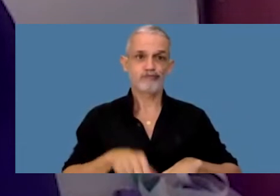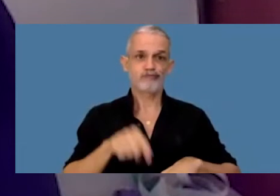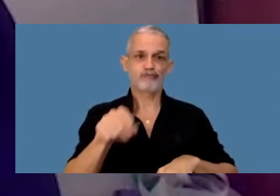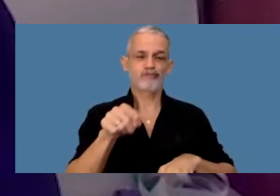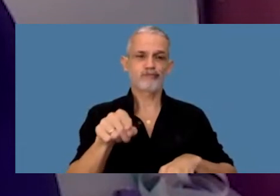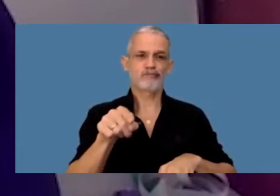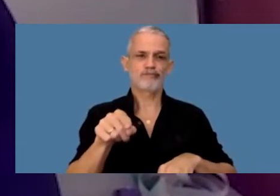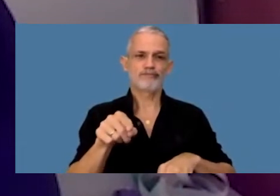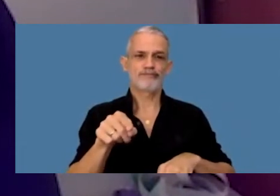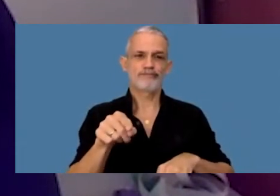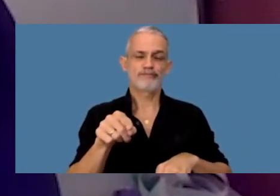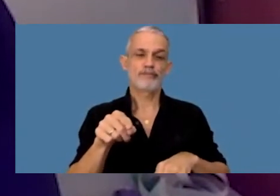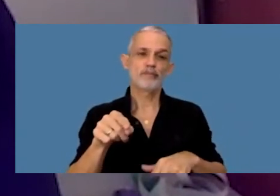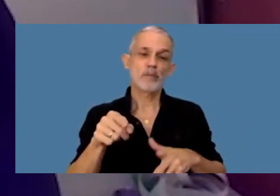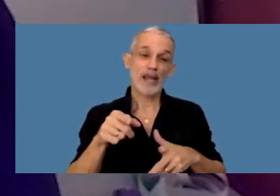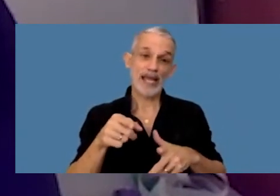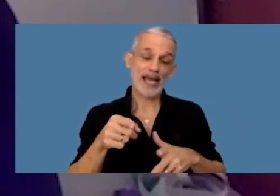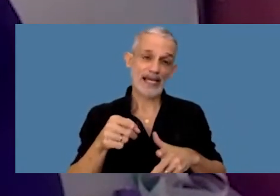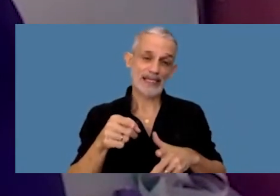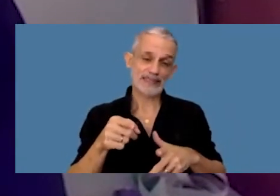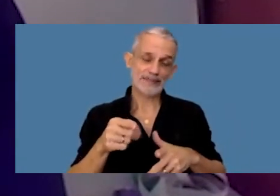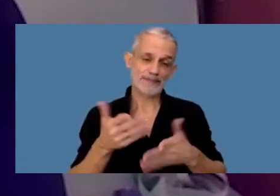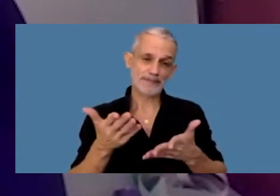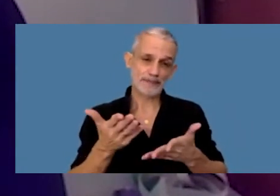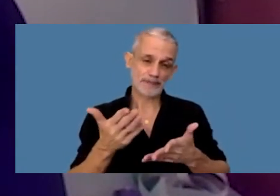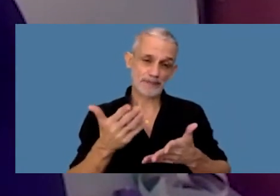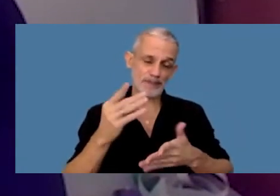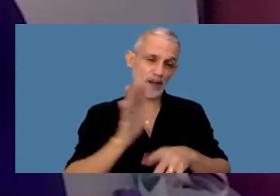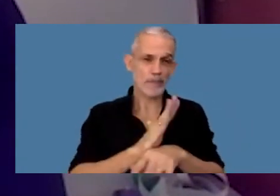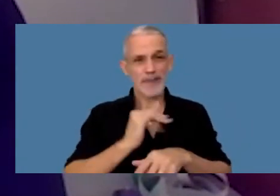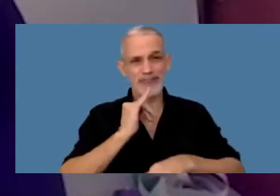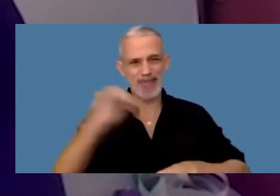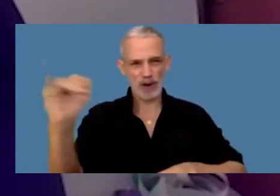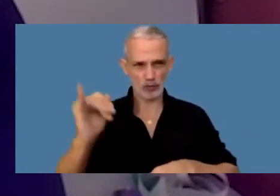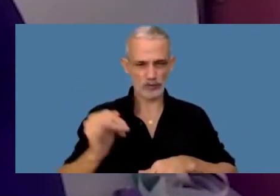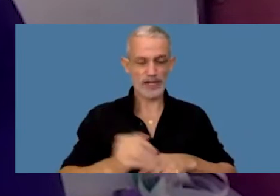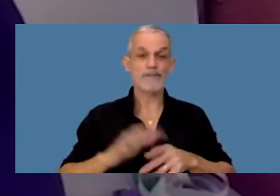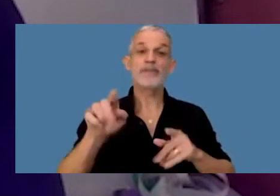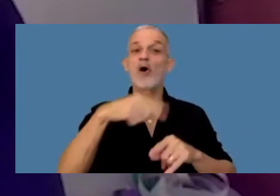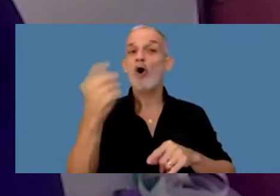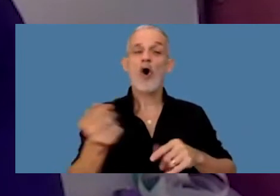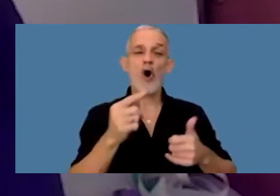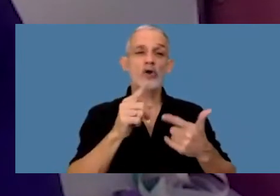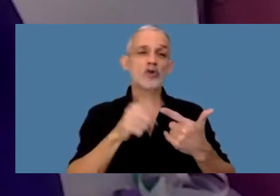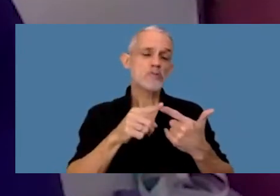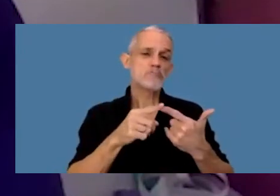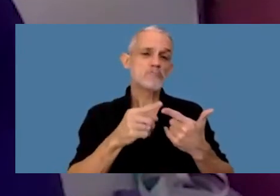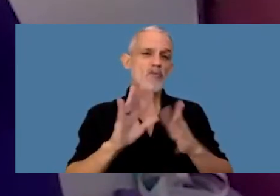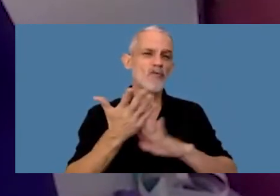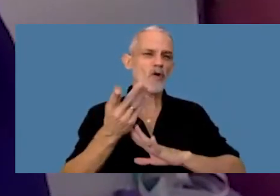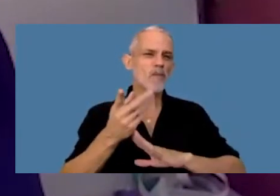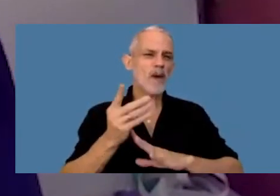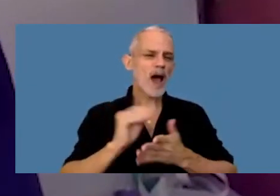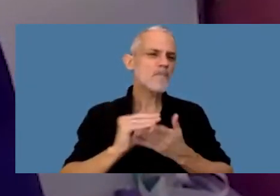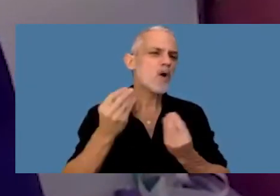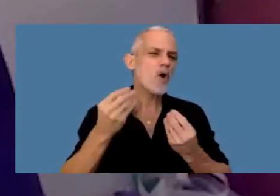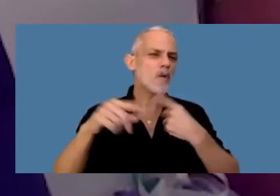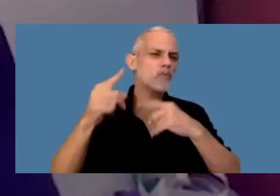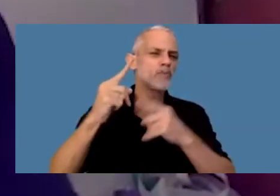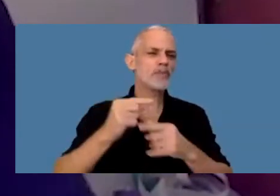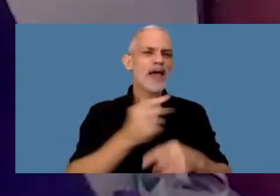procedimientos administrativos. Uno es en la Comisión Elaboradora de Sanciones por la Violencia de Género,